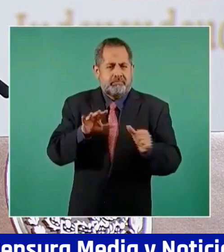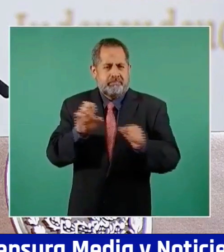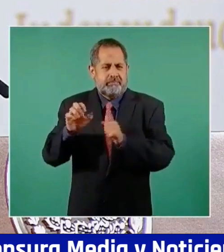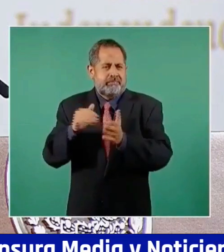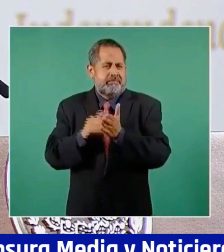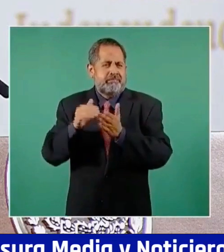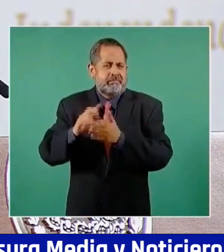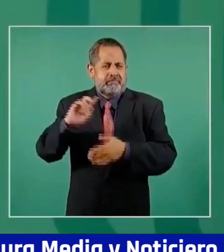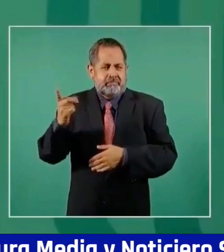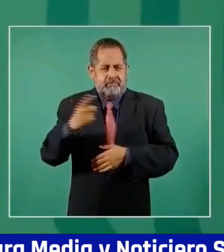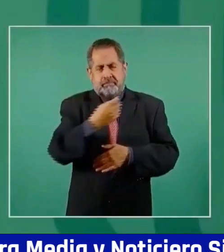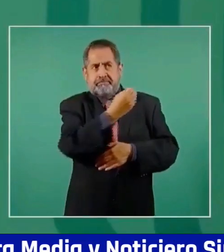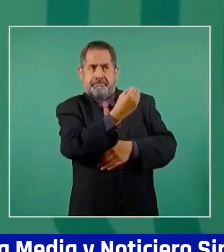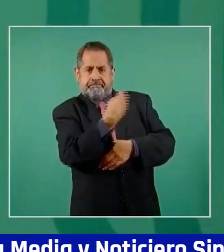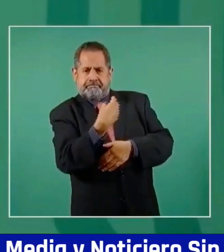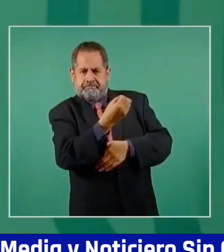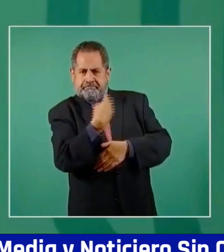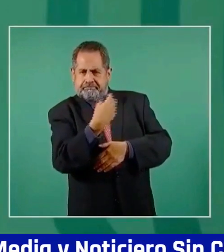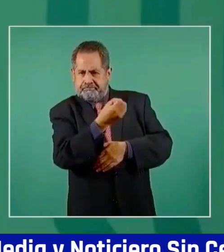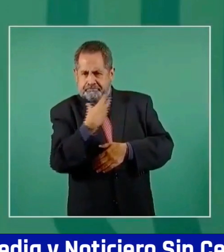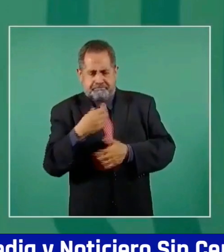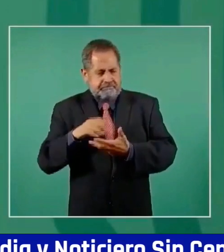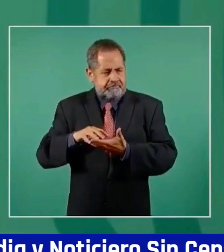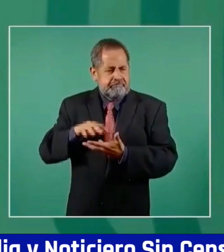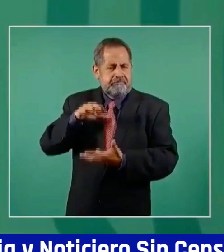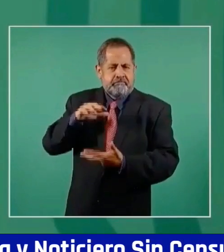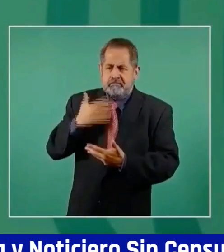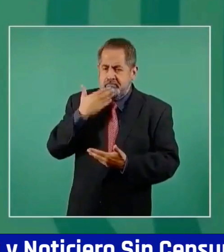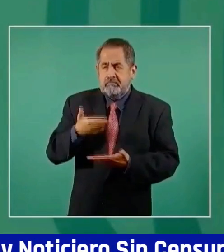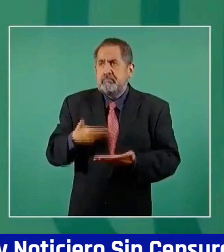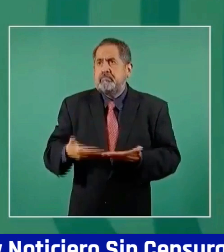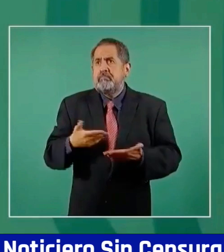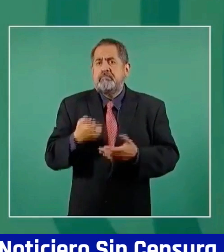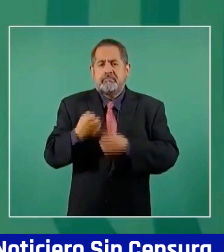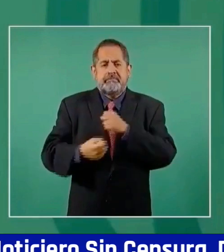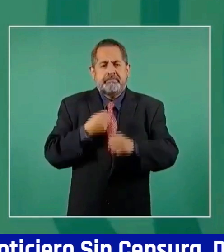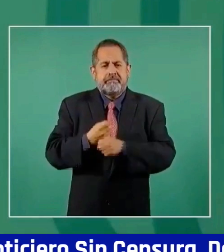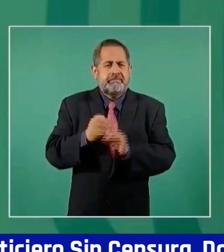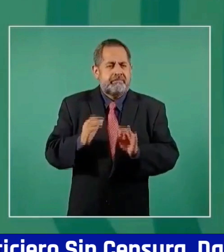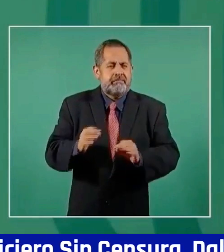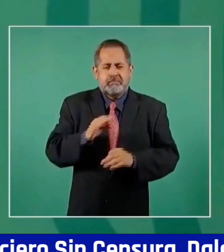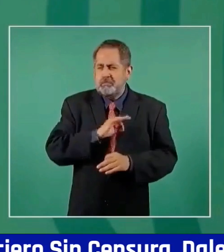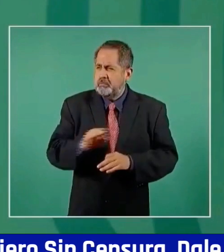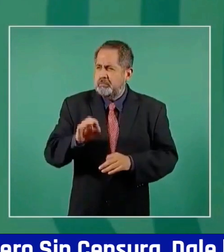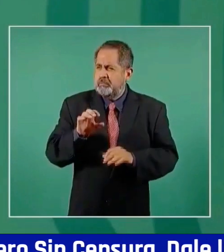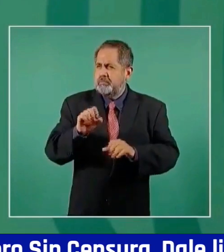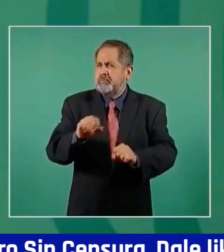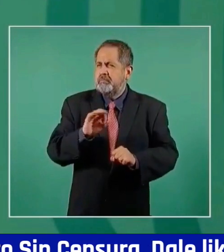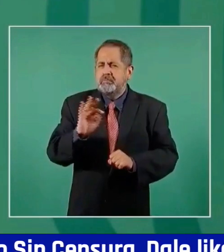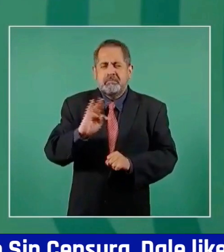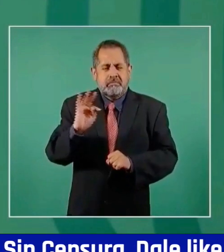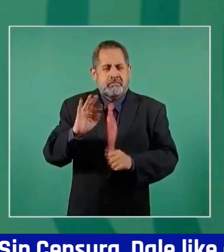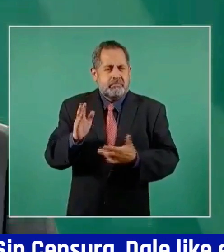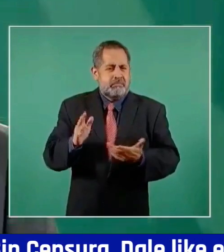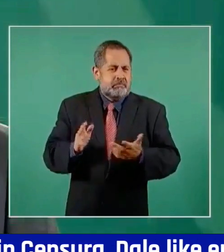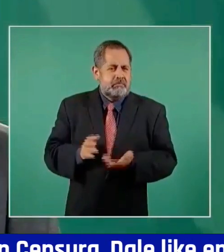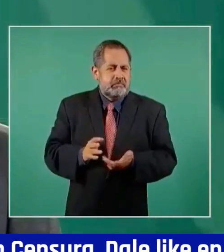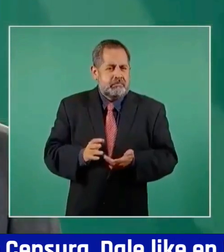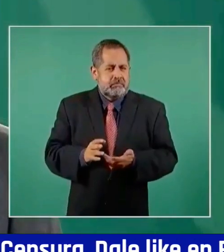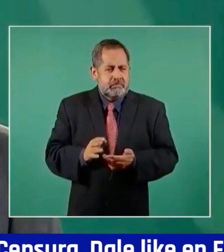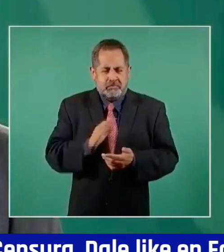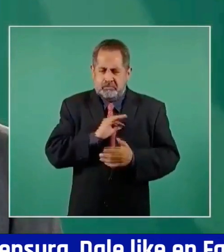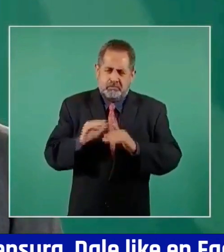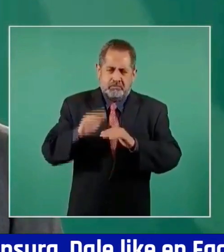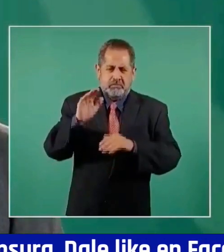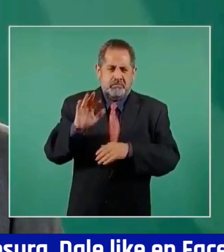40,600 millones de dólares de remesas. Este año vamos a estar por